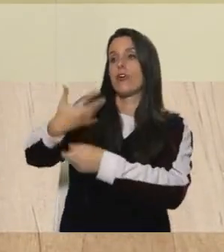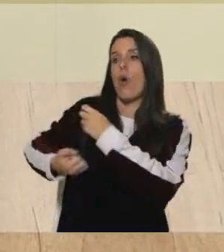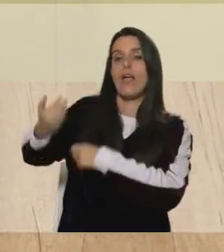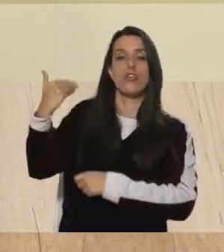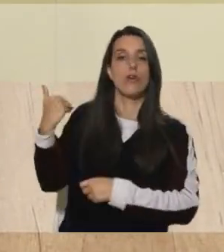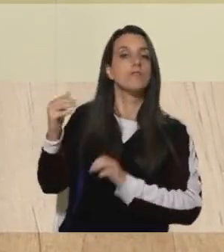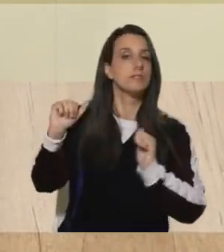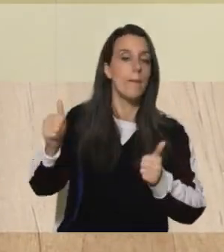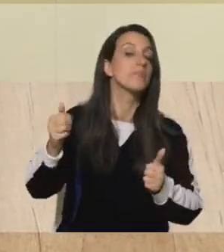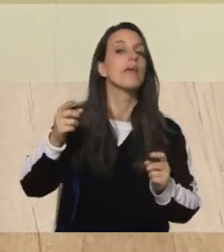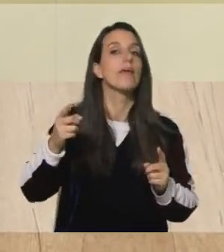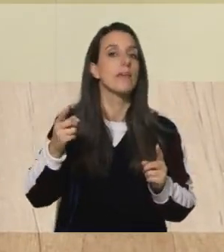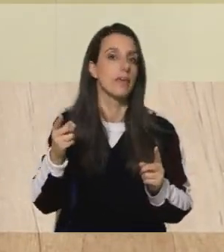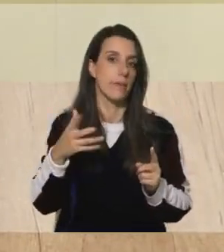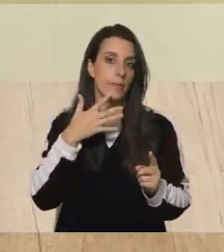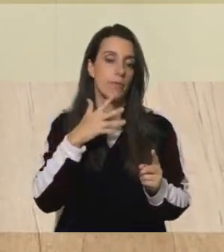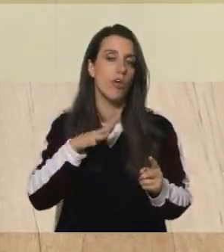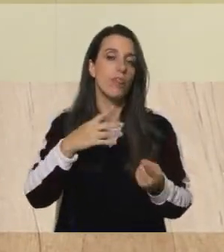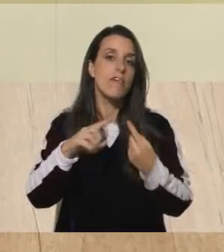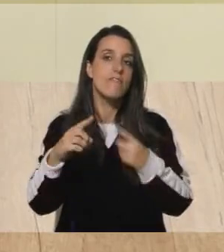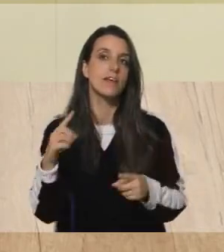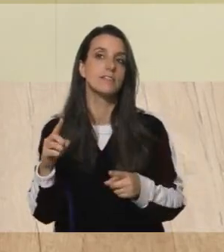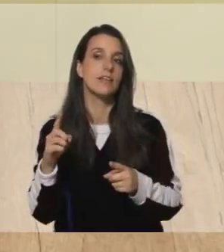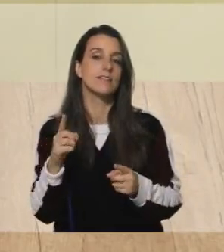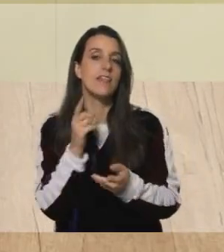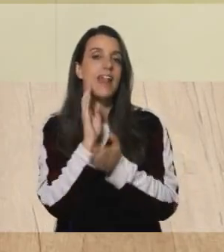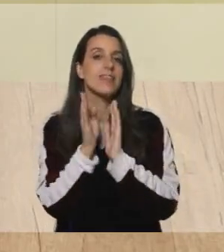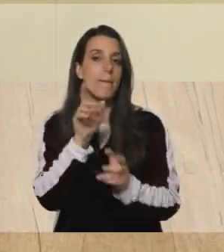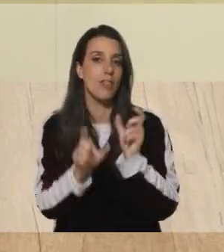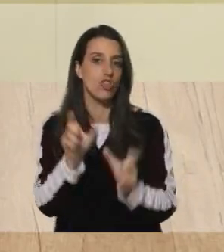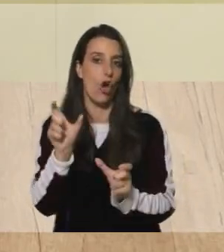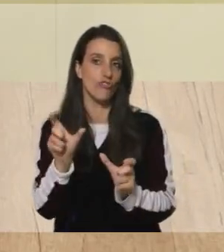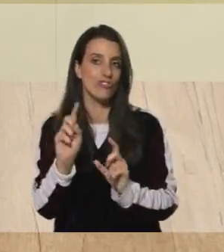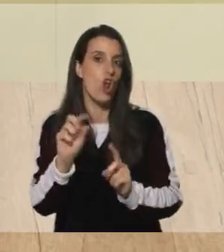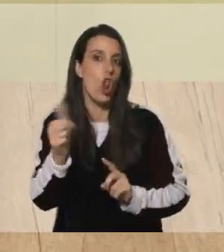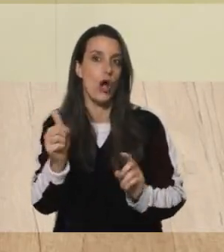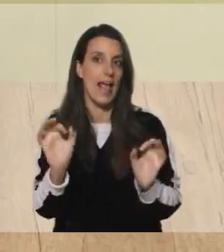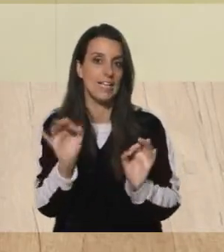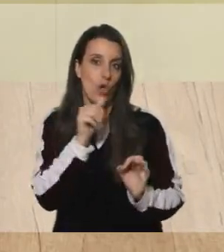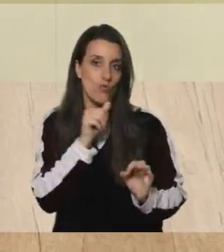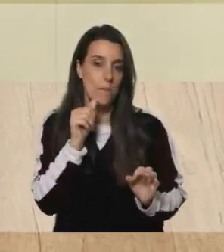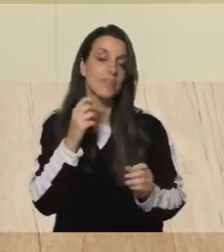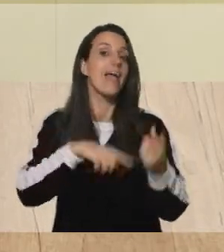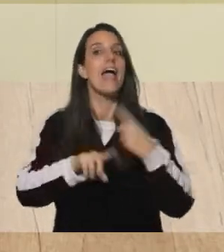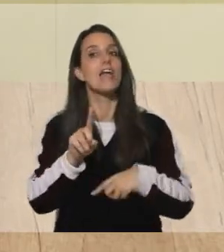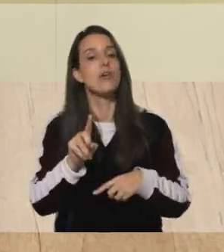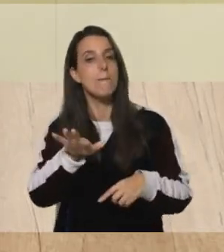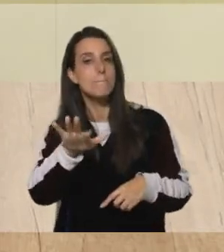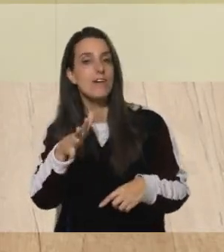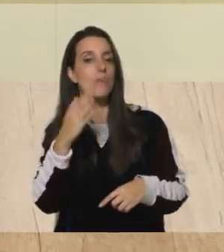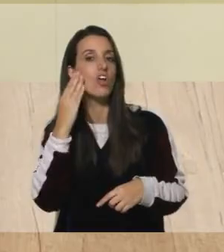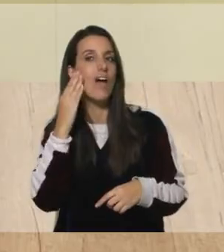OK Y qué pasó por diferentes terapeutas y no logran la solución Entonces ya más o